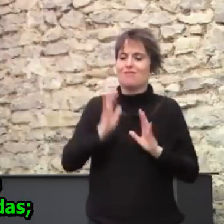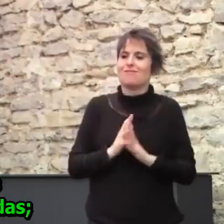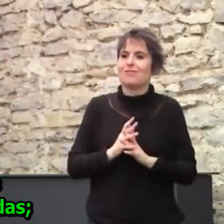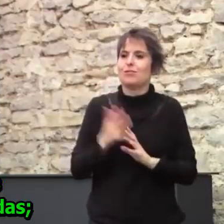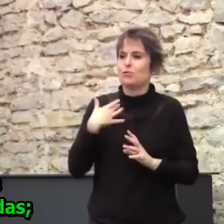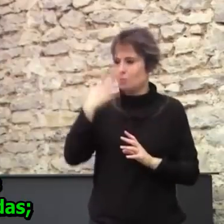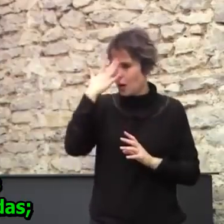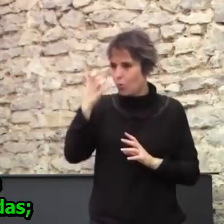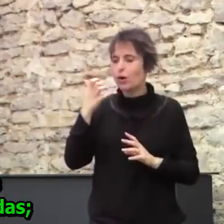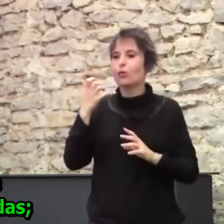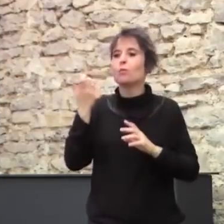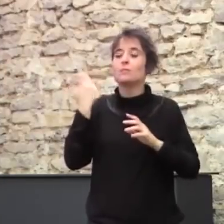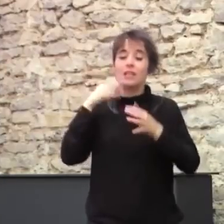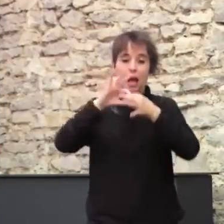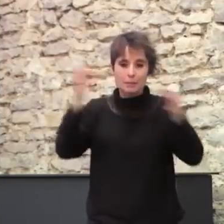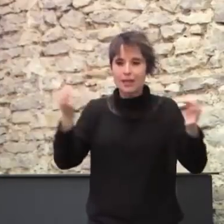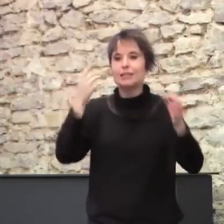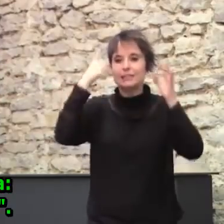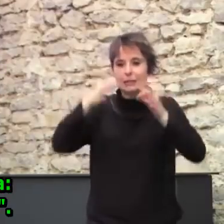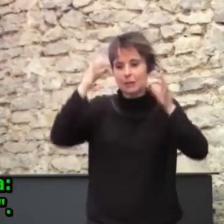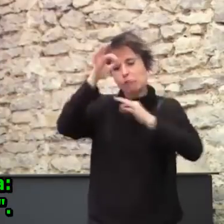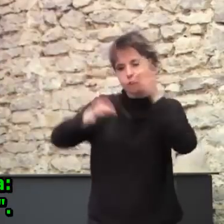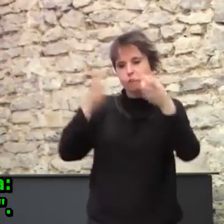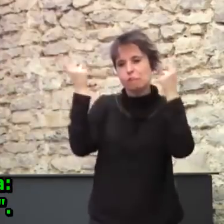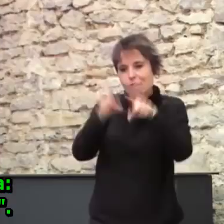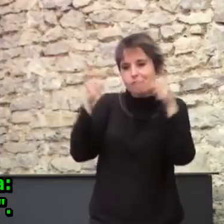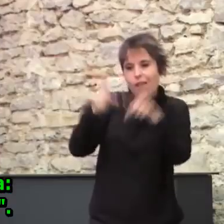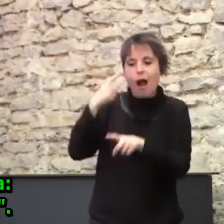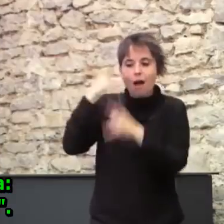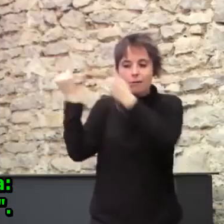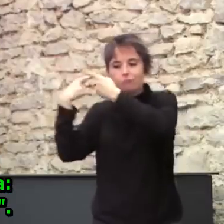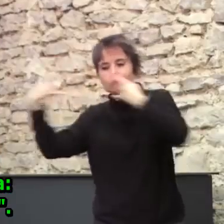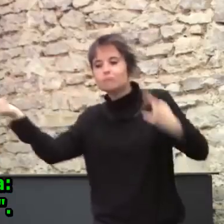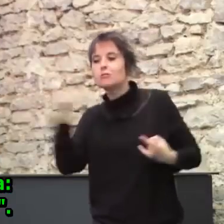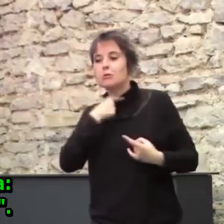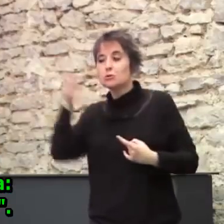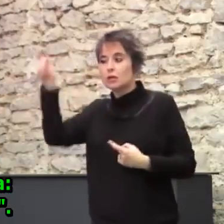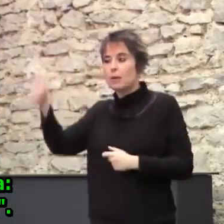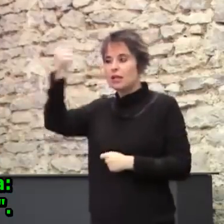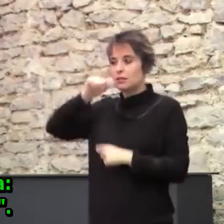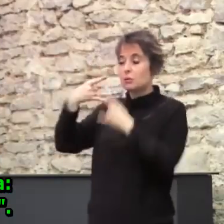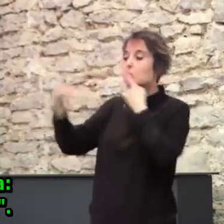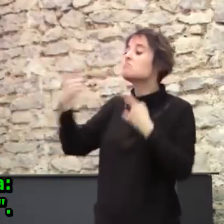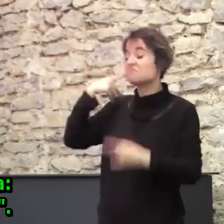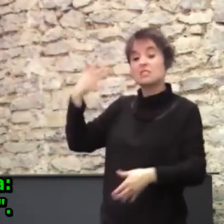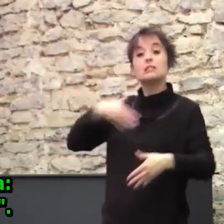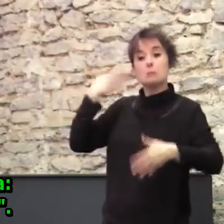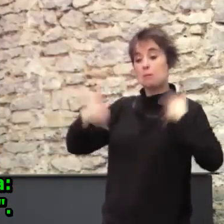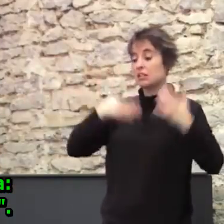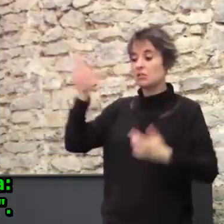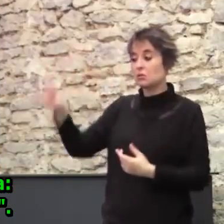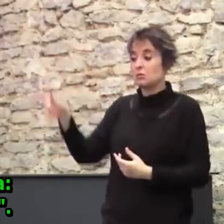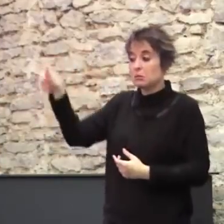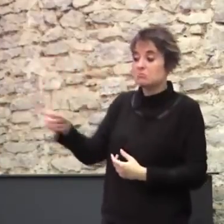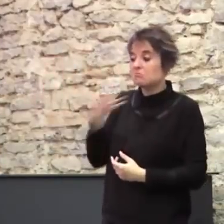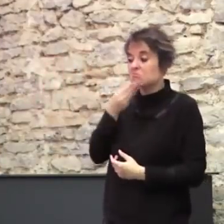amigas estaban siempre organizando quedadas, ¿no?, para ver si a mí me gustaba, me traían chicos, yo decía, simpático,